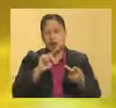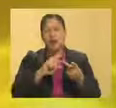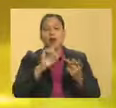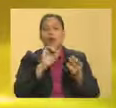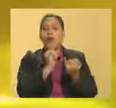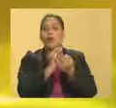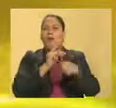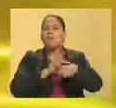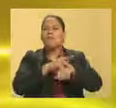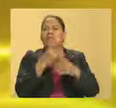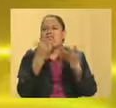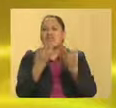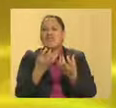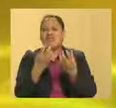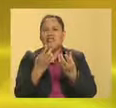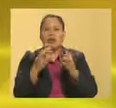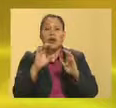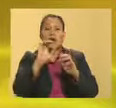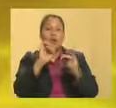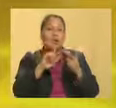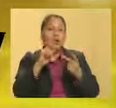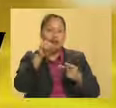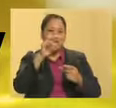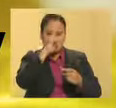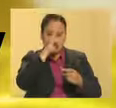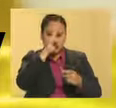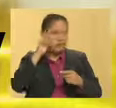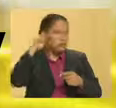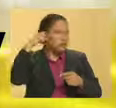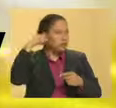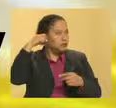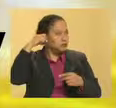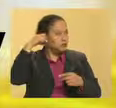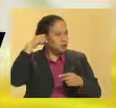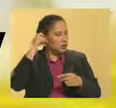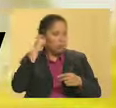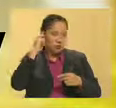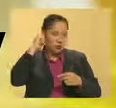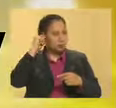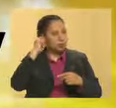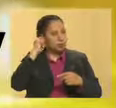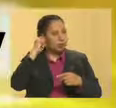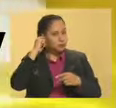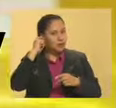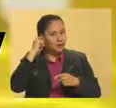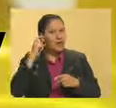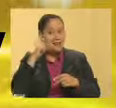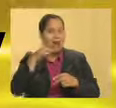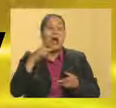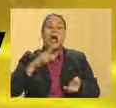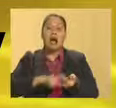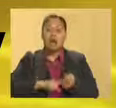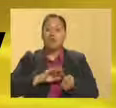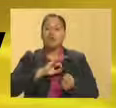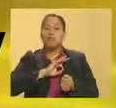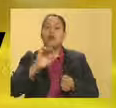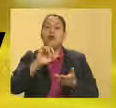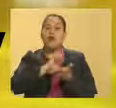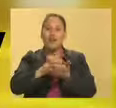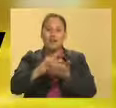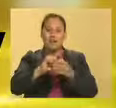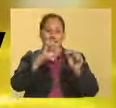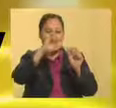muy reseca, por ejemplo, o se rascan el conducto auditivo, o se limpian con